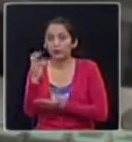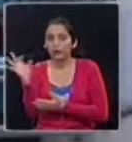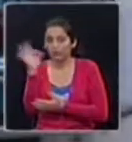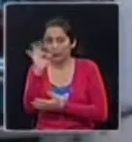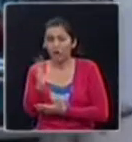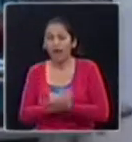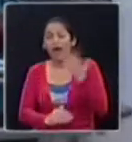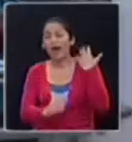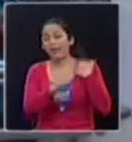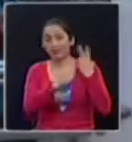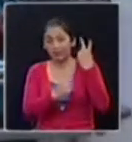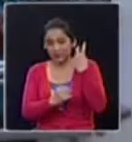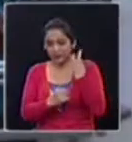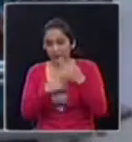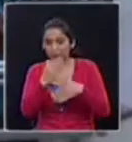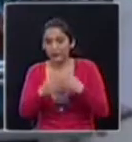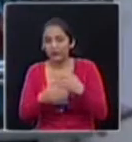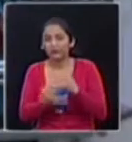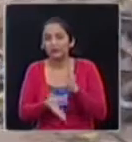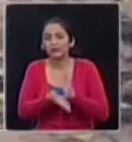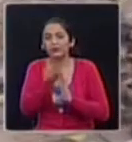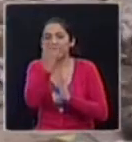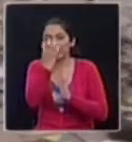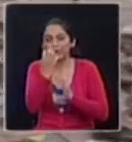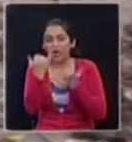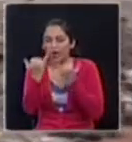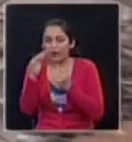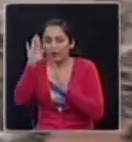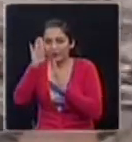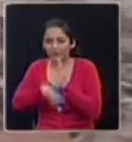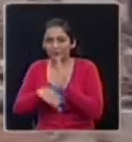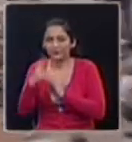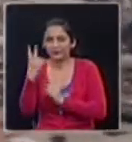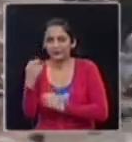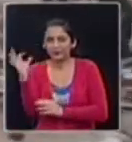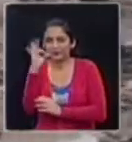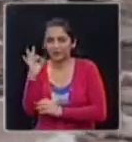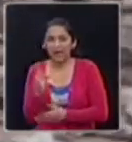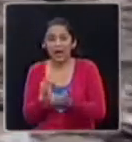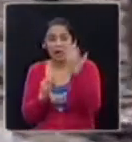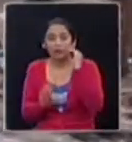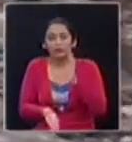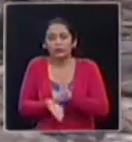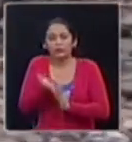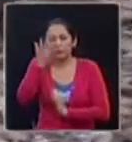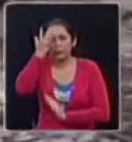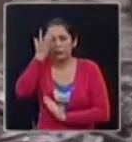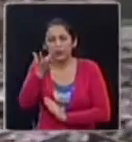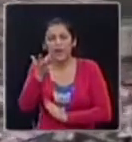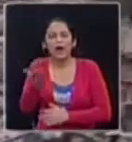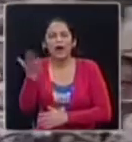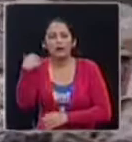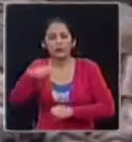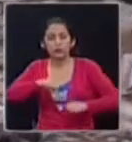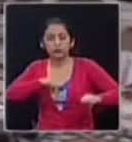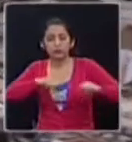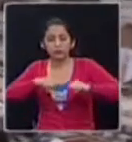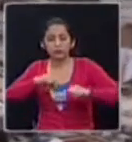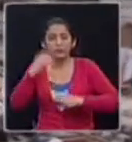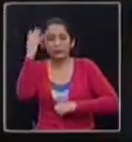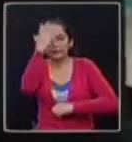Así se estableció en la Ley de Solidaridad para la Reconstrucción de las provincias de Manabí y Esmeraldas, afectadas por el terremoto